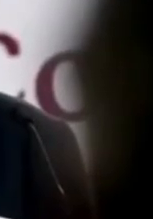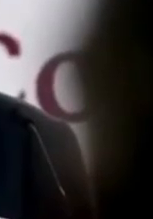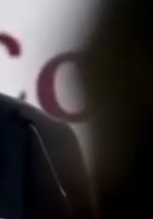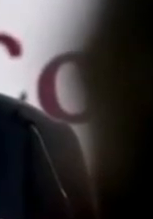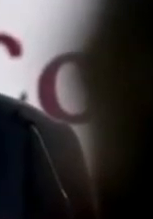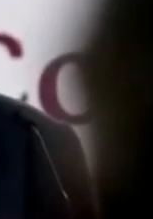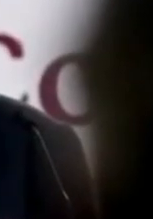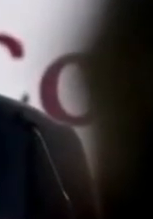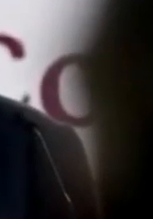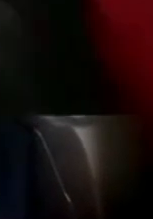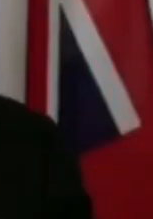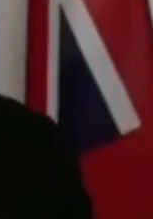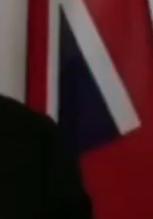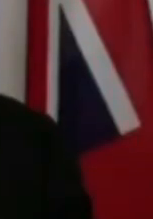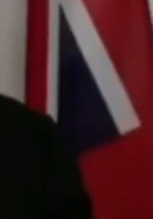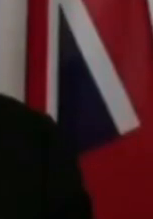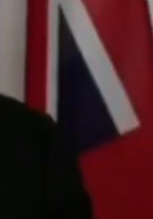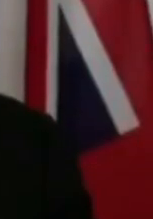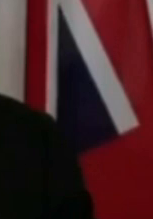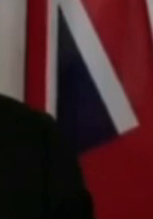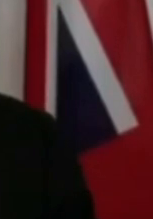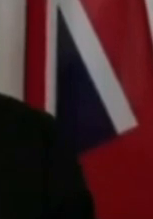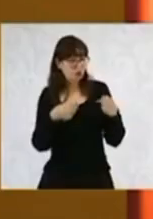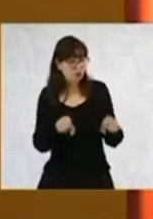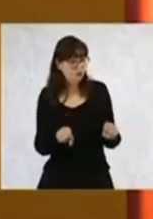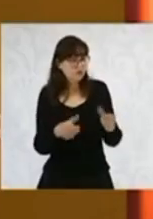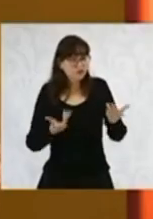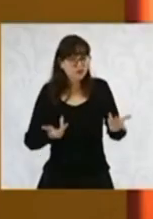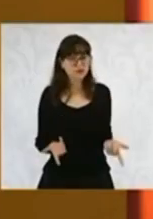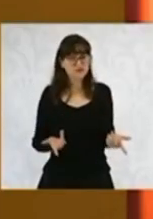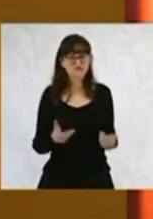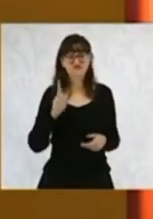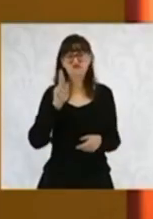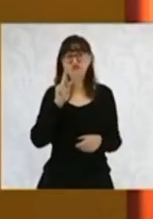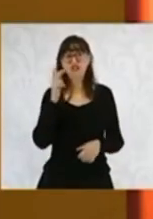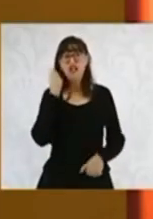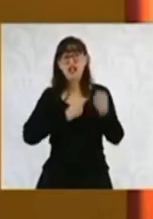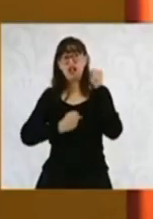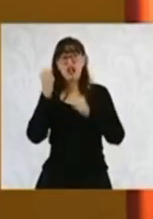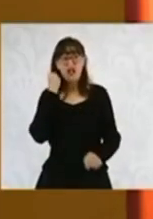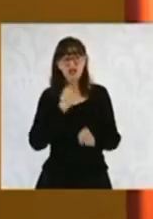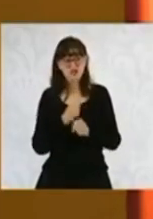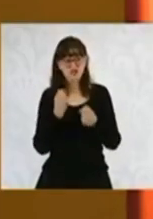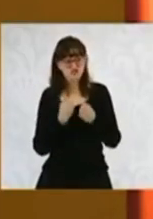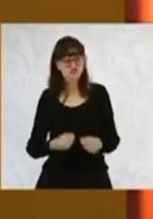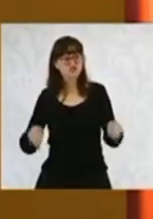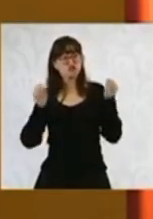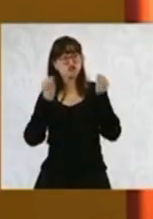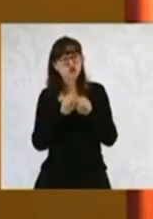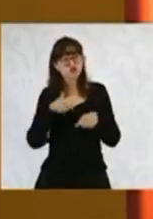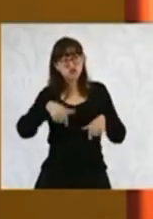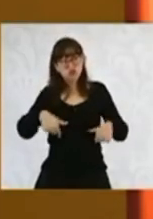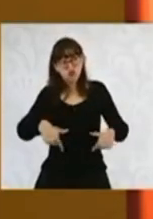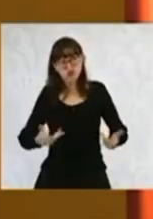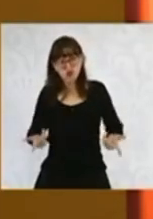de periodista que quedó asombradas ante la respuesta a Donald Trump. Hace 80 años, ¿por qué ponerle un impuesto